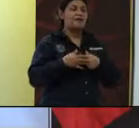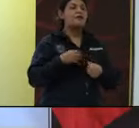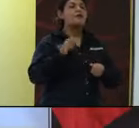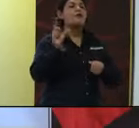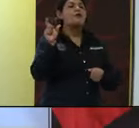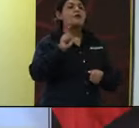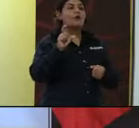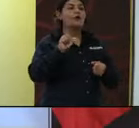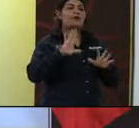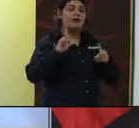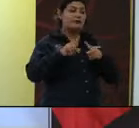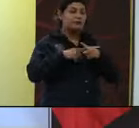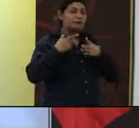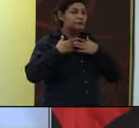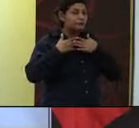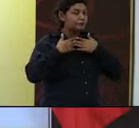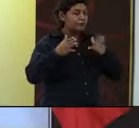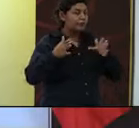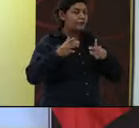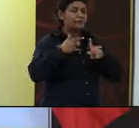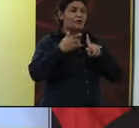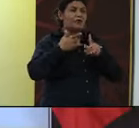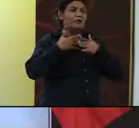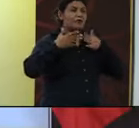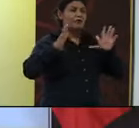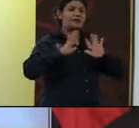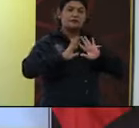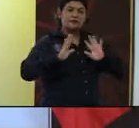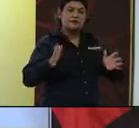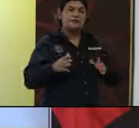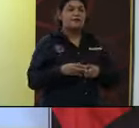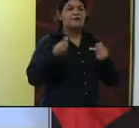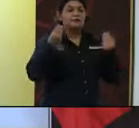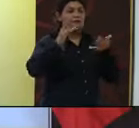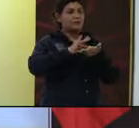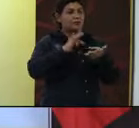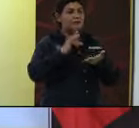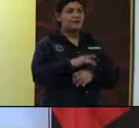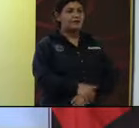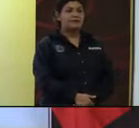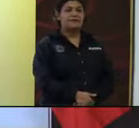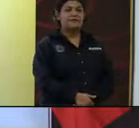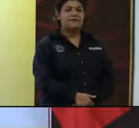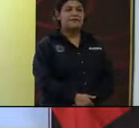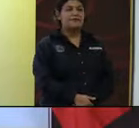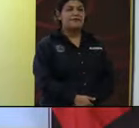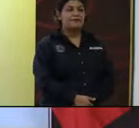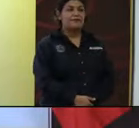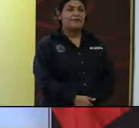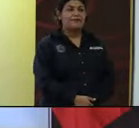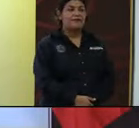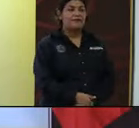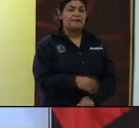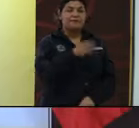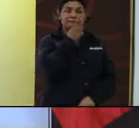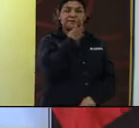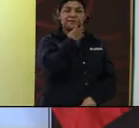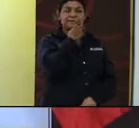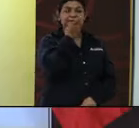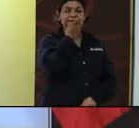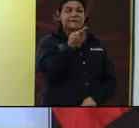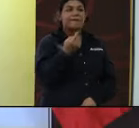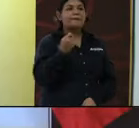cuándo vamos a iniciarla ya de manera formal. Muchas gracias por eso. Muy bien. Bueno, les comento